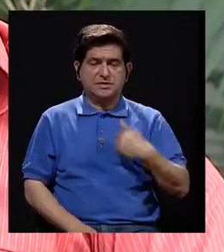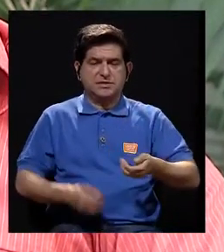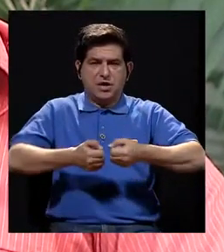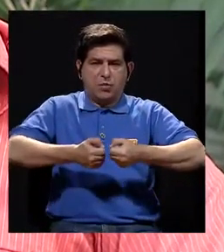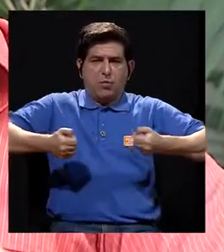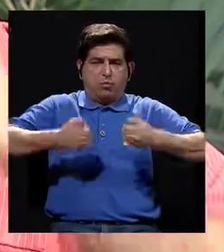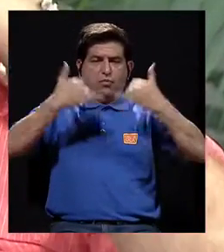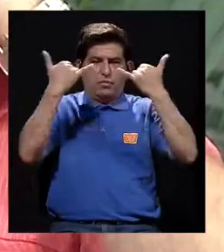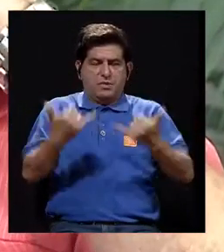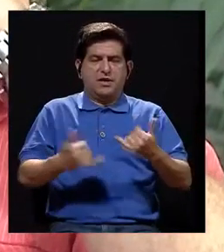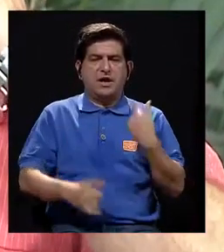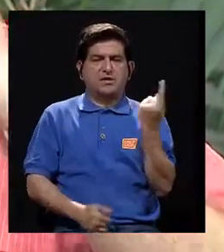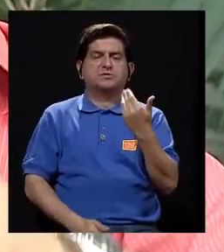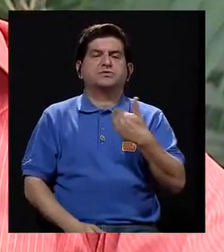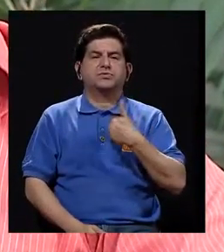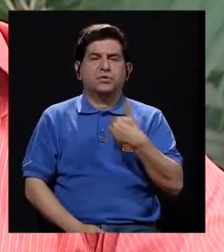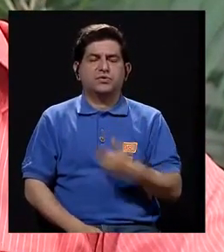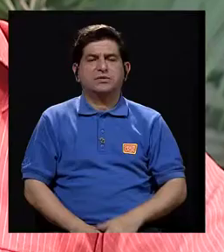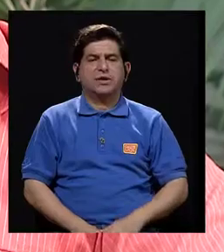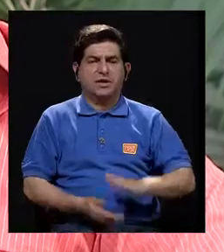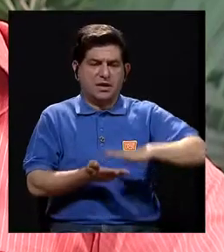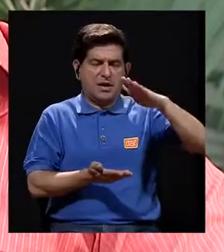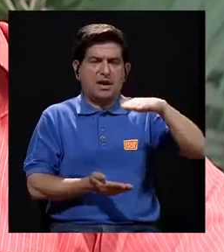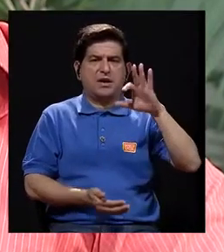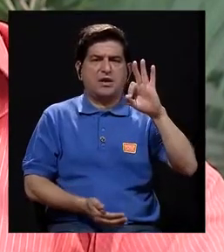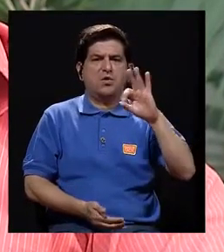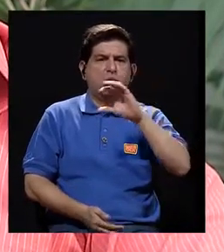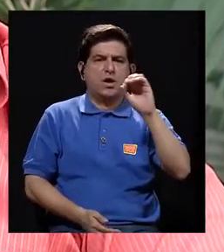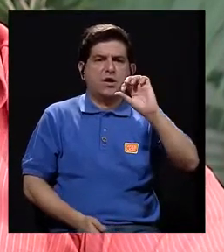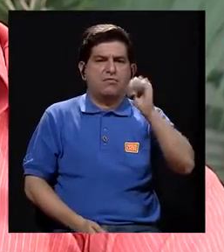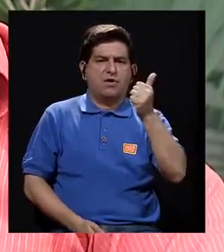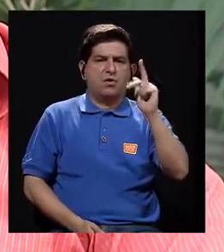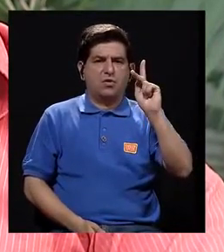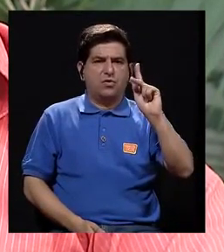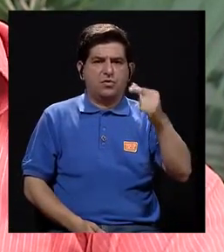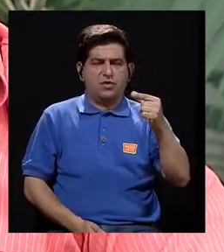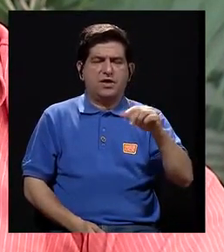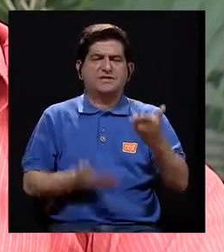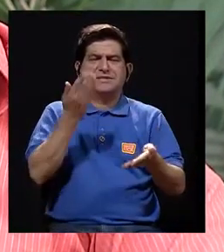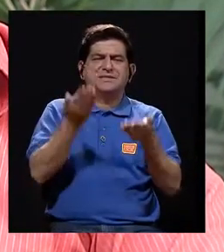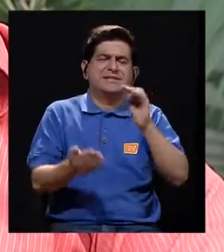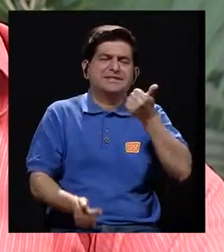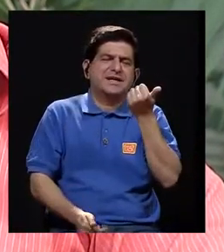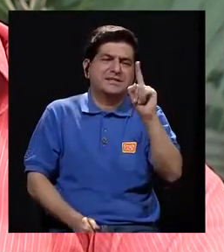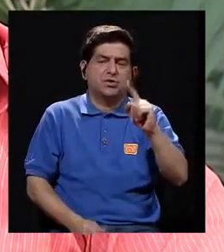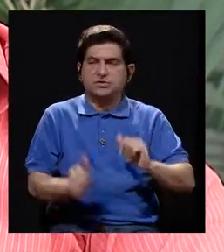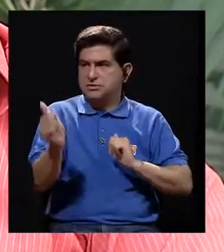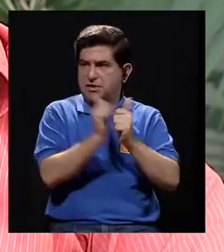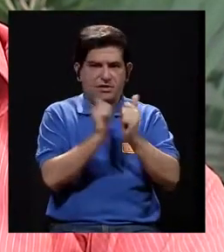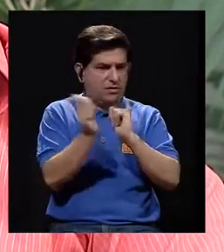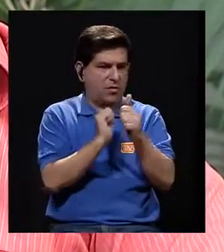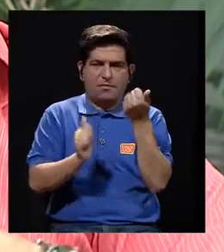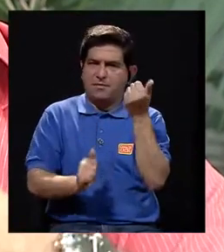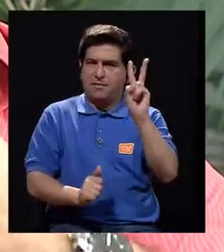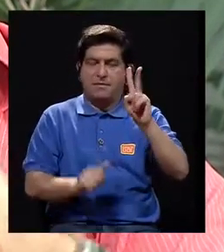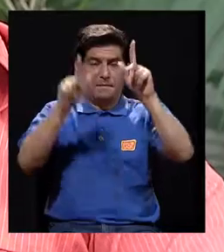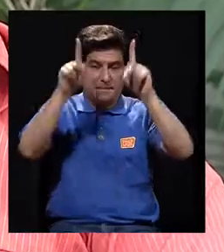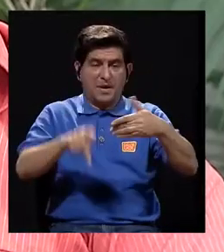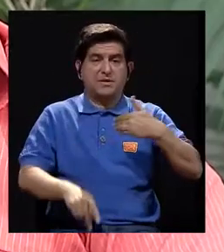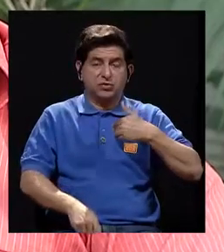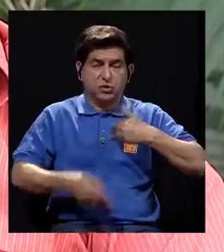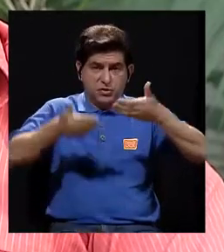algún tipo de sobrepeso, esperaríamos que solo tenga un aumento entre 9, 10 kilos, 11 kilos, que ojalá que no supere los 12. Y